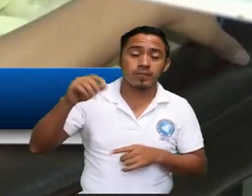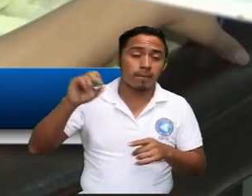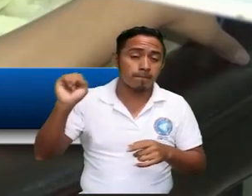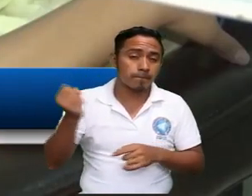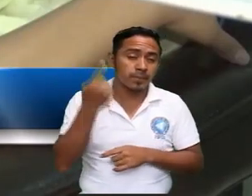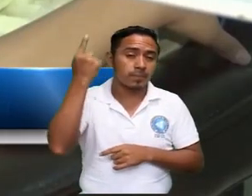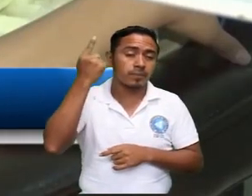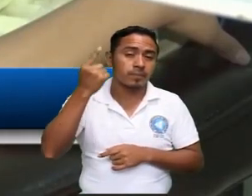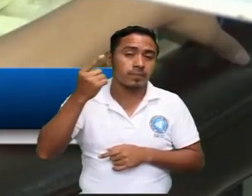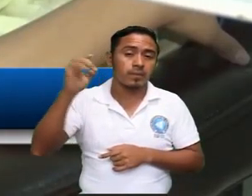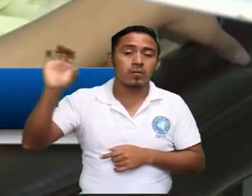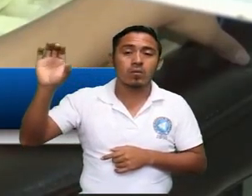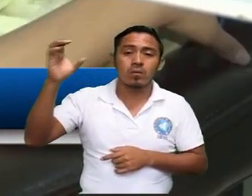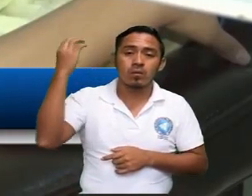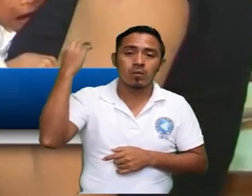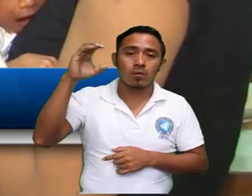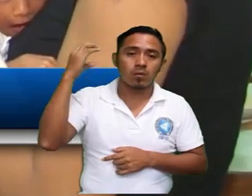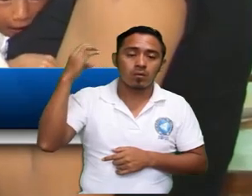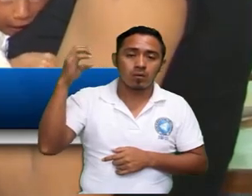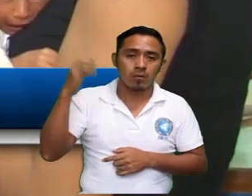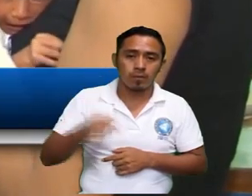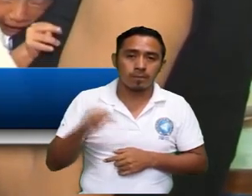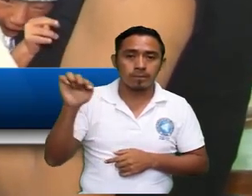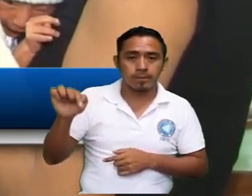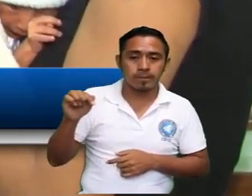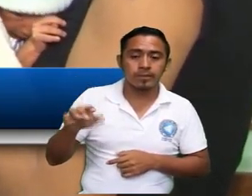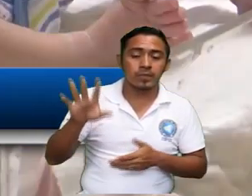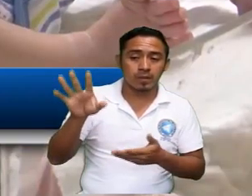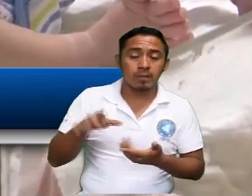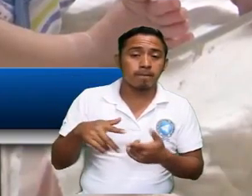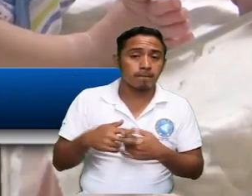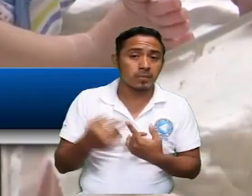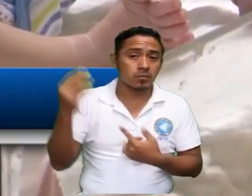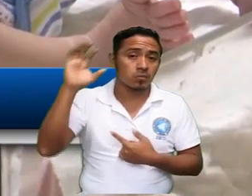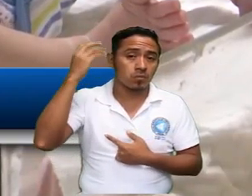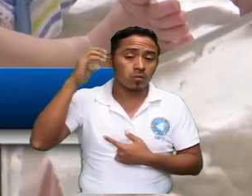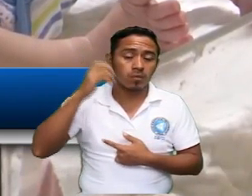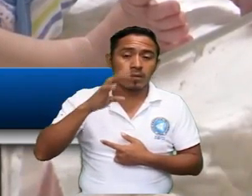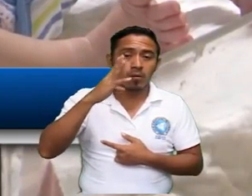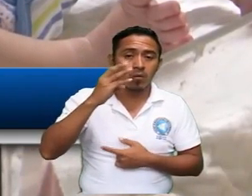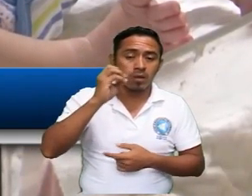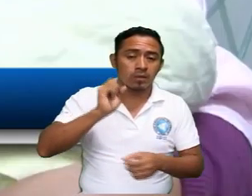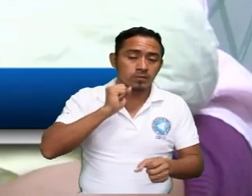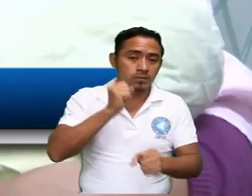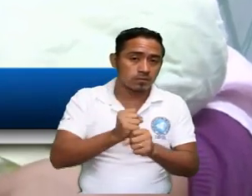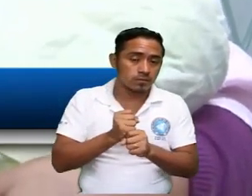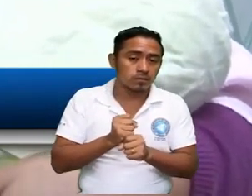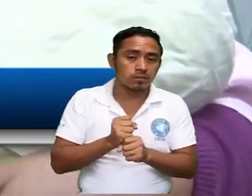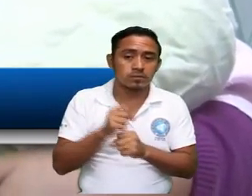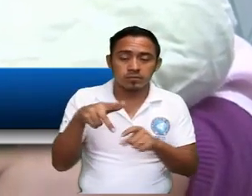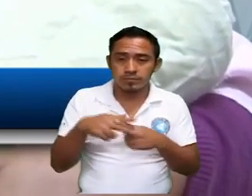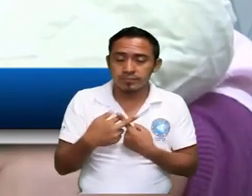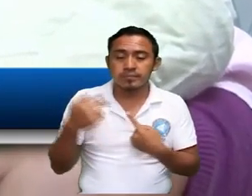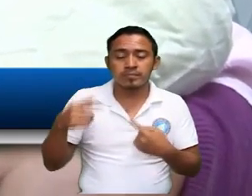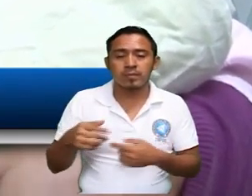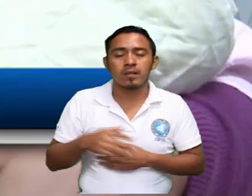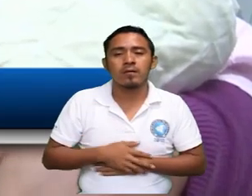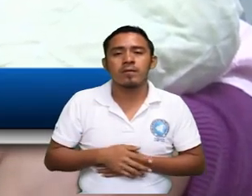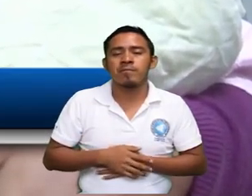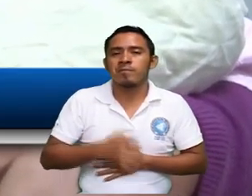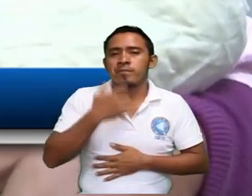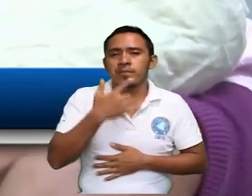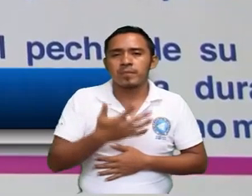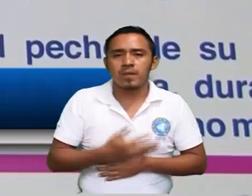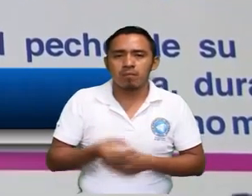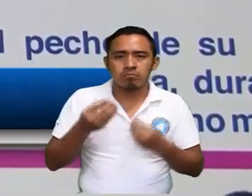ya más de 40 años que inició en Colombia y es una estrategia que ellos utilizaron porque tenía